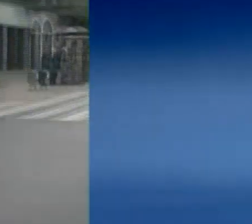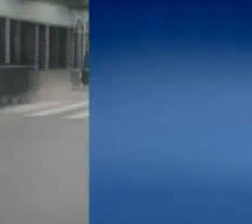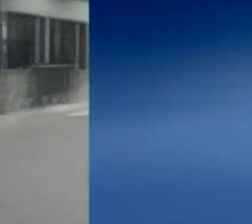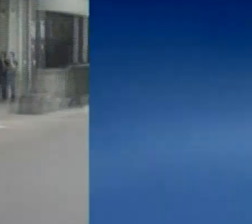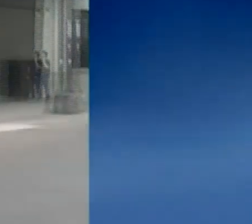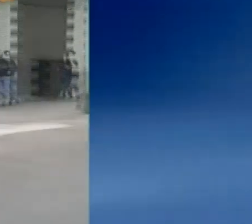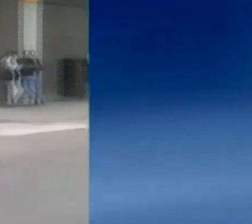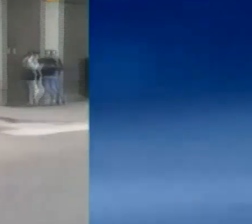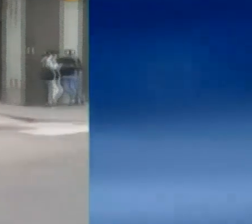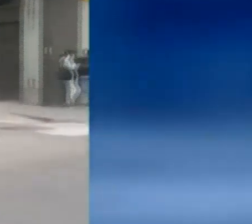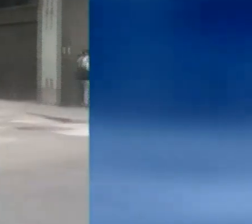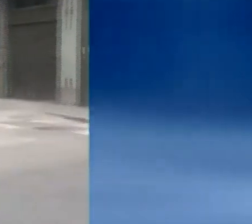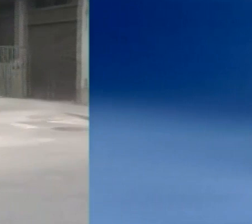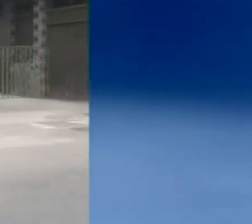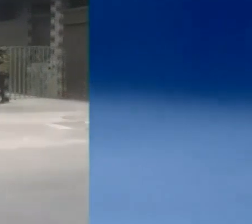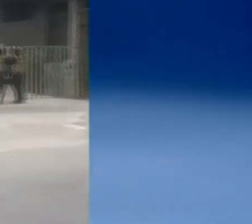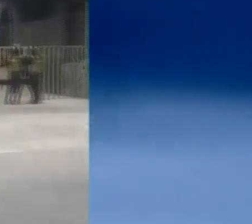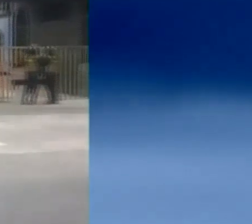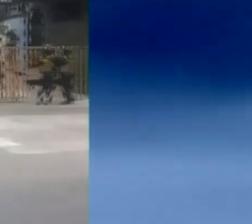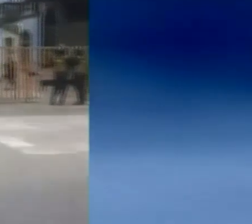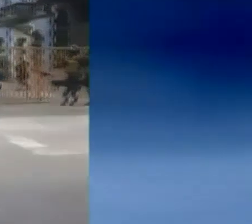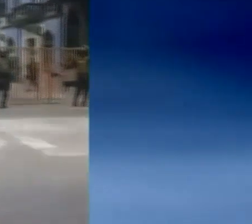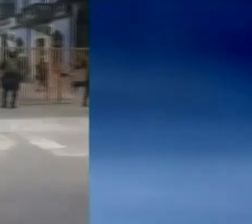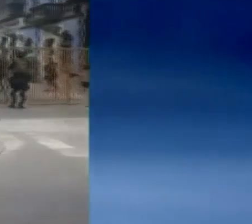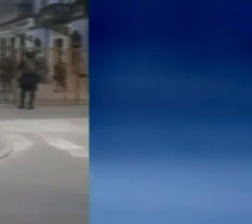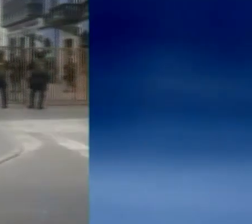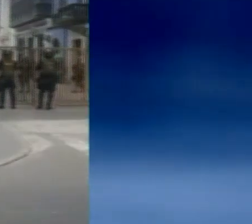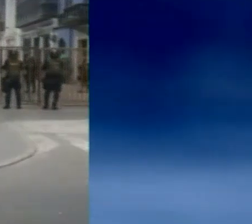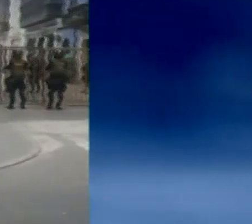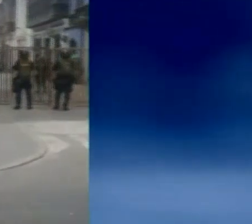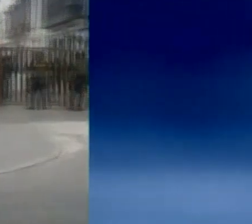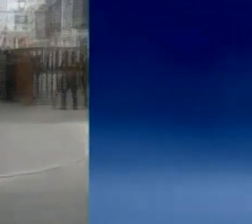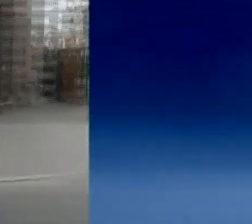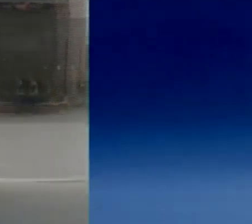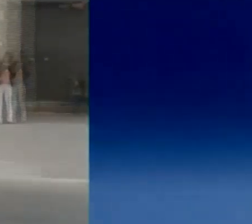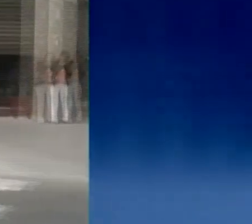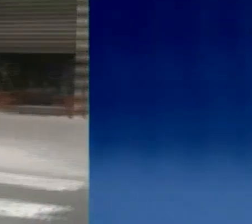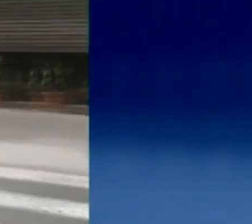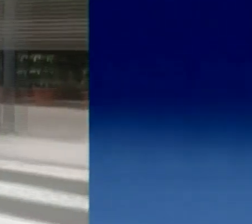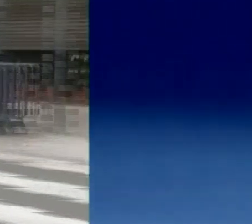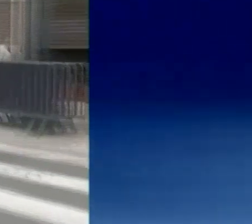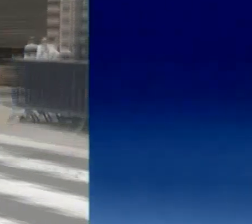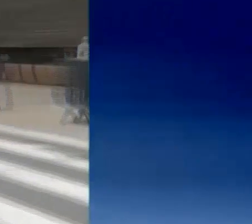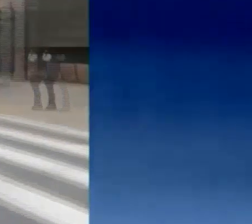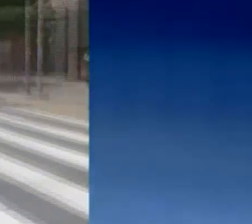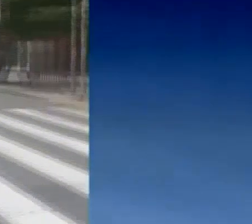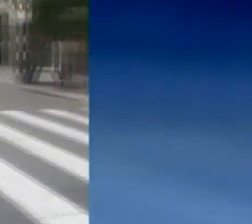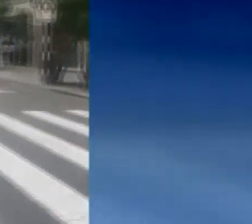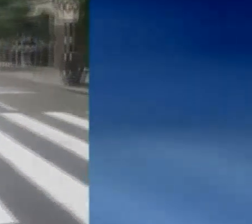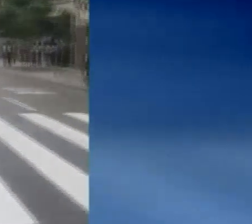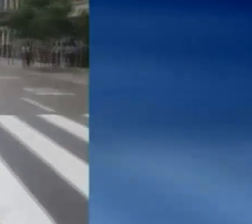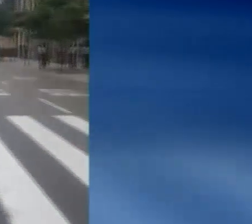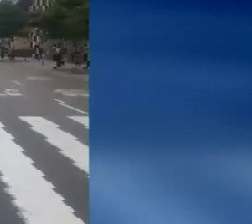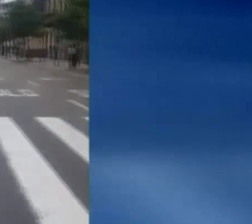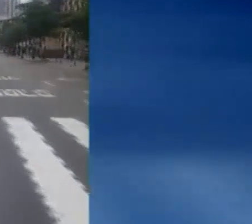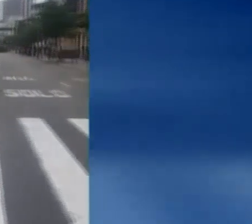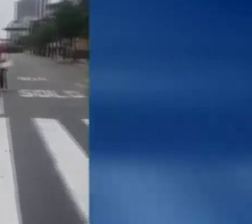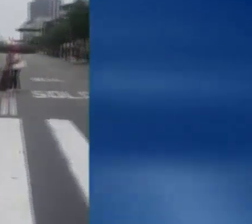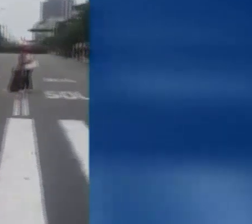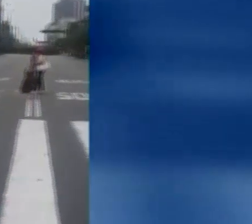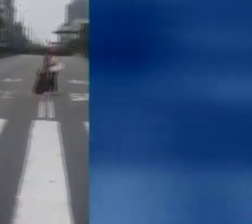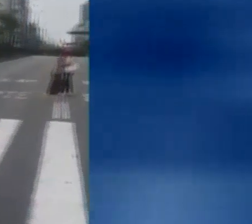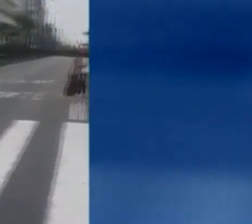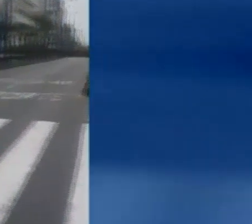la vicepresidencia en el 2021, y en la administración de Pedro Castillo también fue nombrada ministra de Desarrollo e Inclusión Social. Ahí renunció al